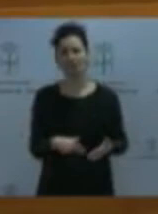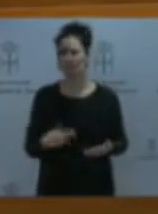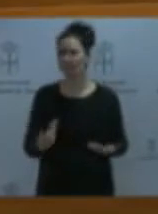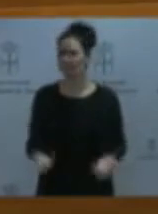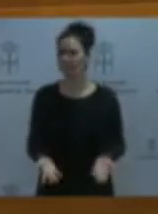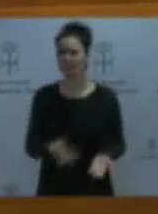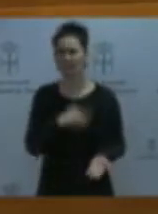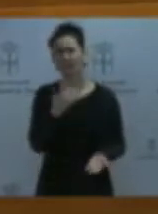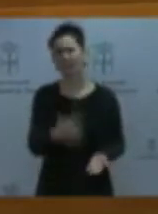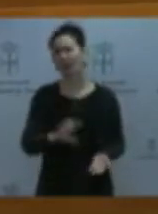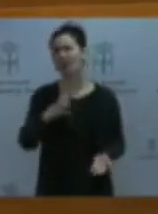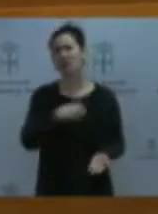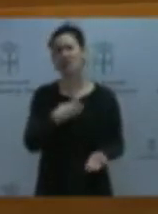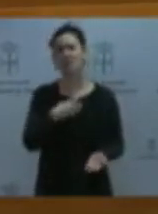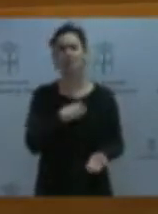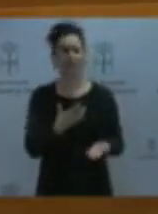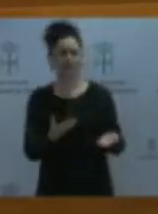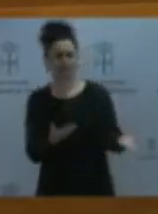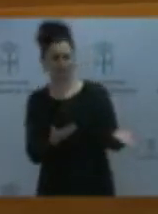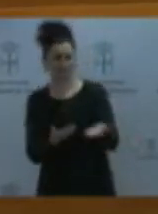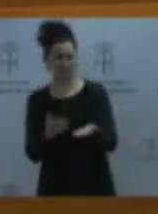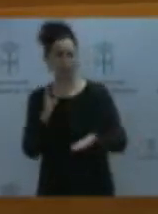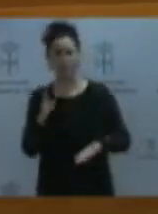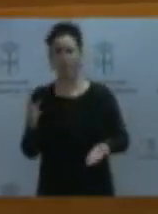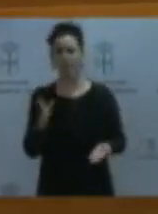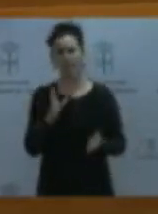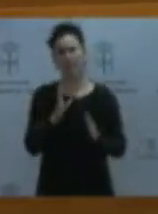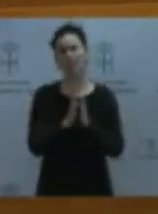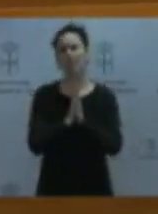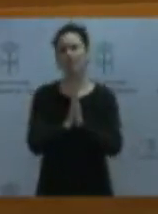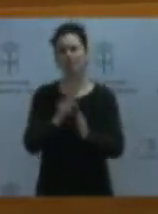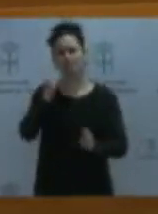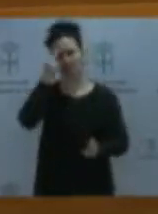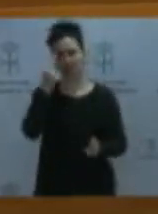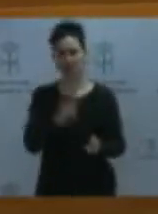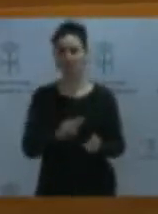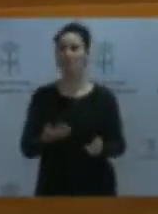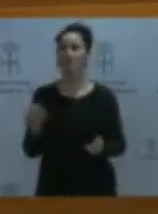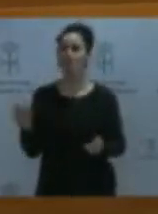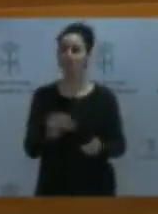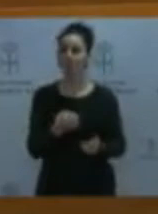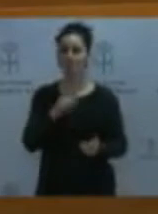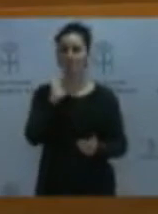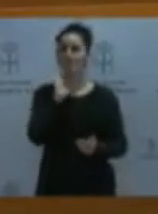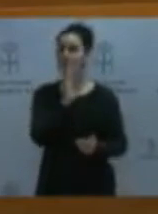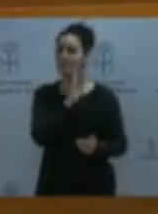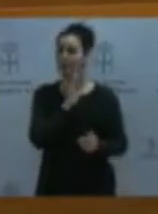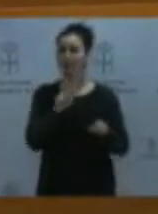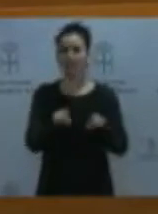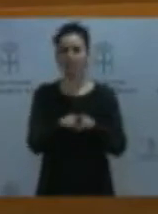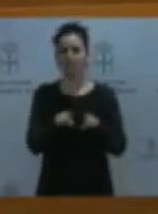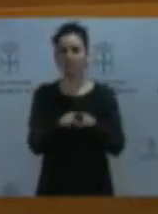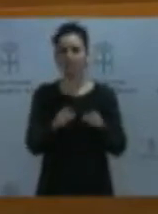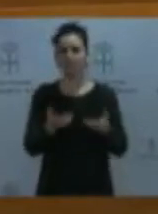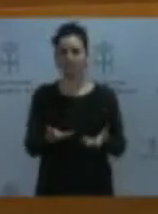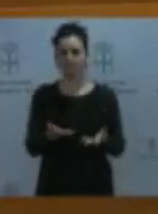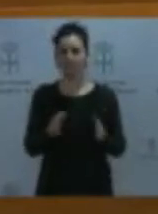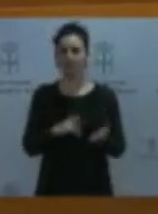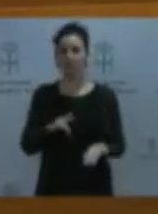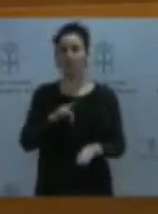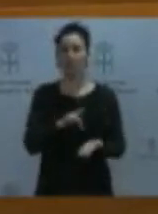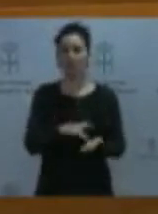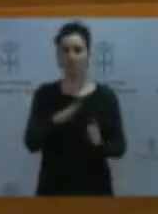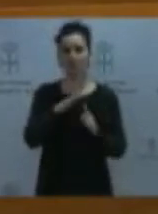por respeto, pues miren, a esas madres que se muerden el labio cuando reciben la factura de la luz,